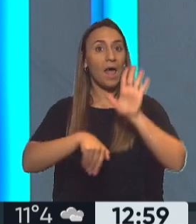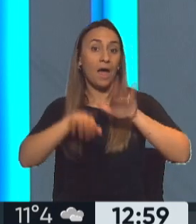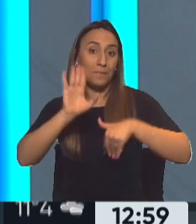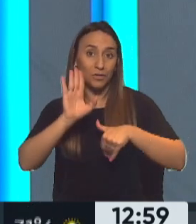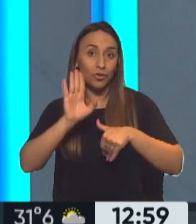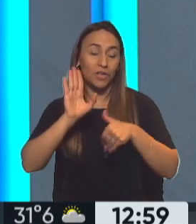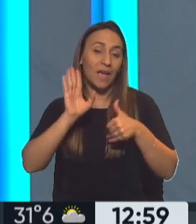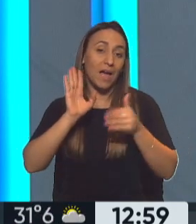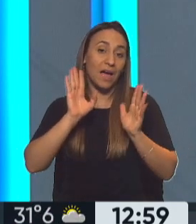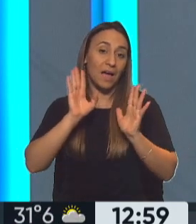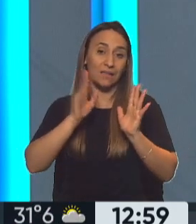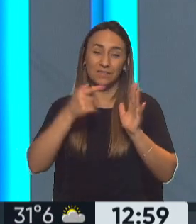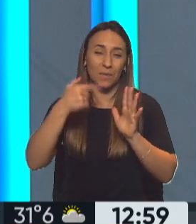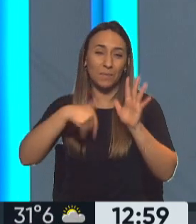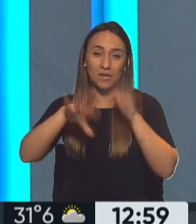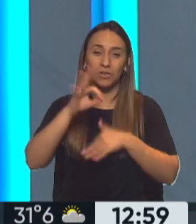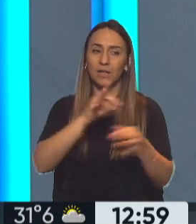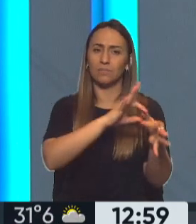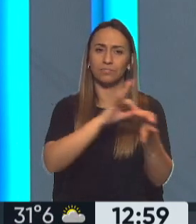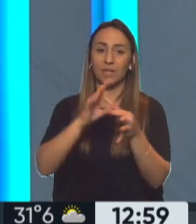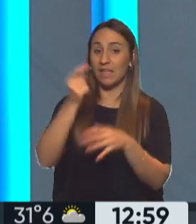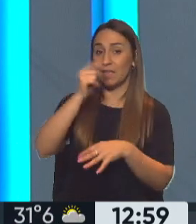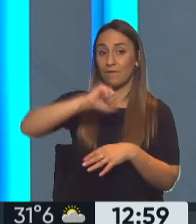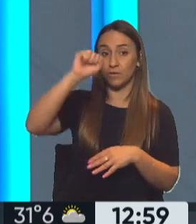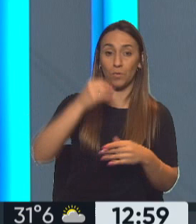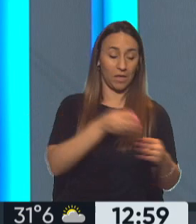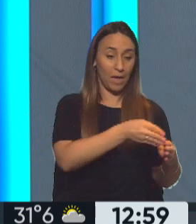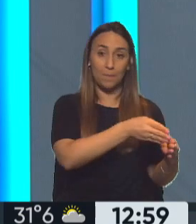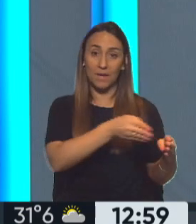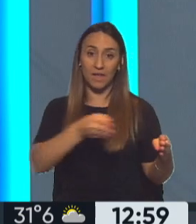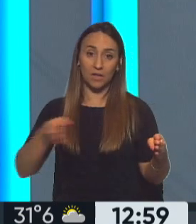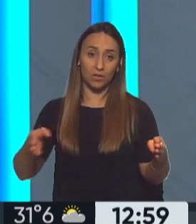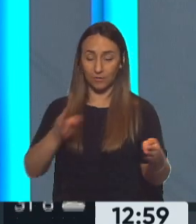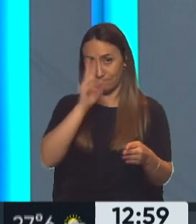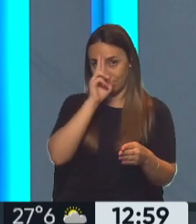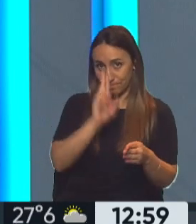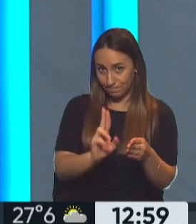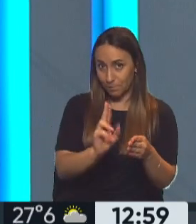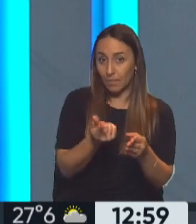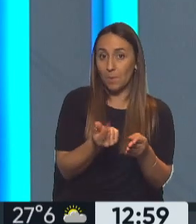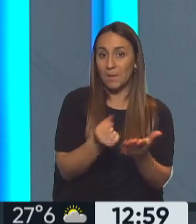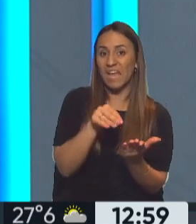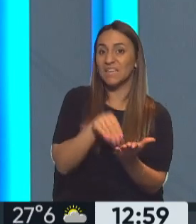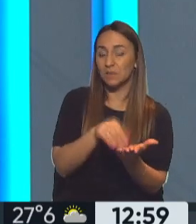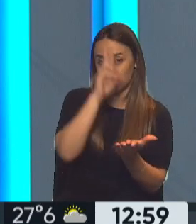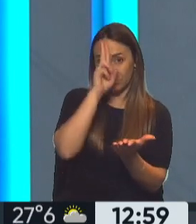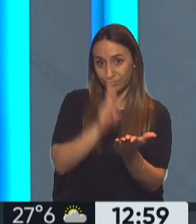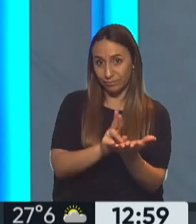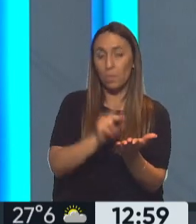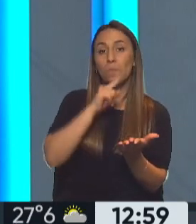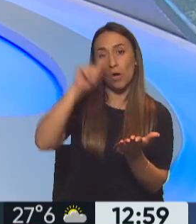atadas también al número de la inflación que se fue acumulando durante el periodo donde se mantuvo congelado, digamos, el alquiler